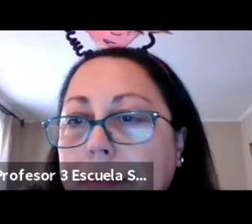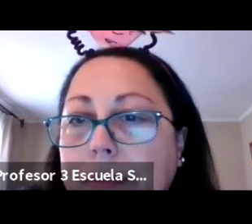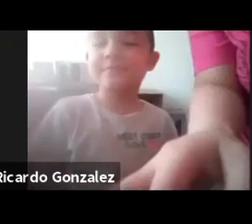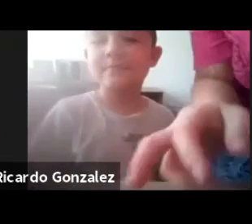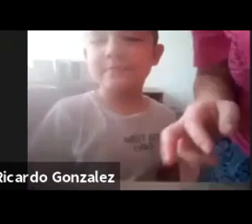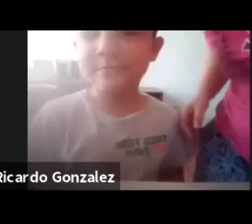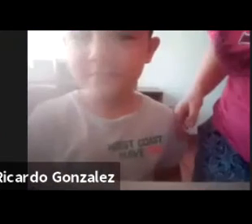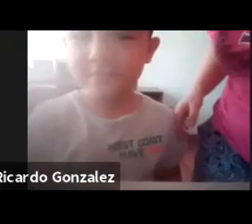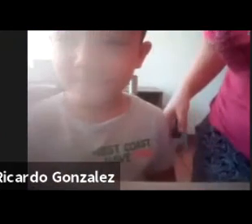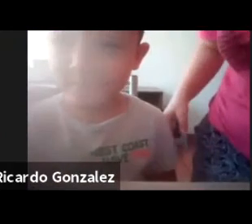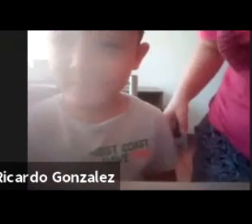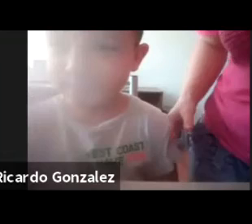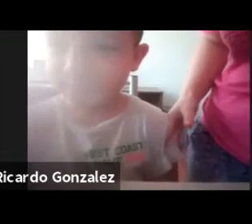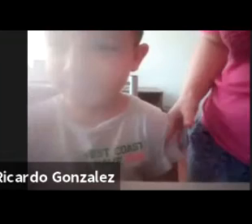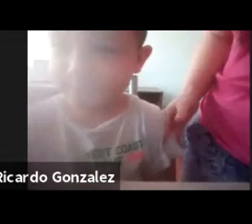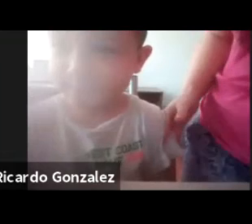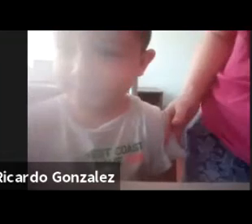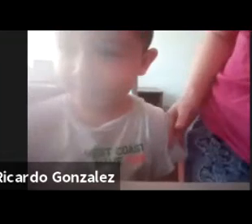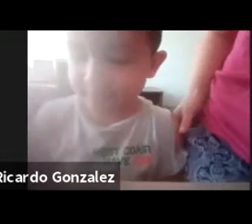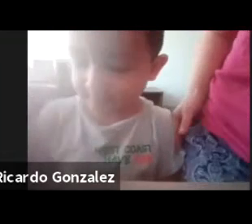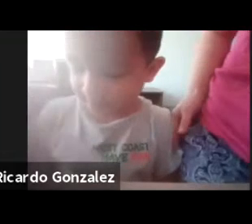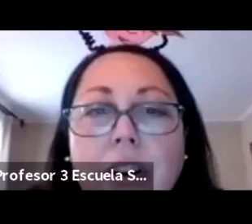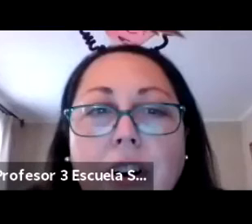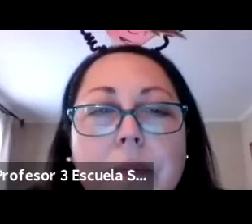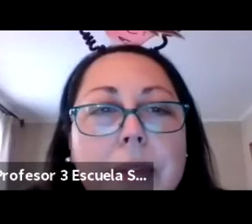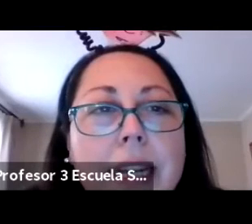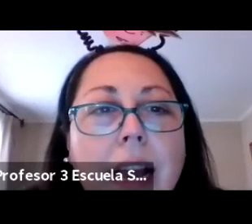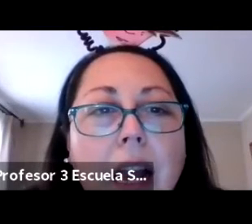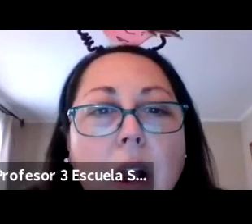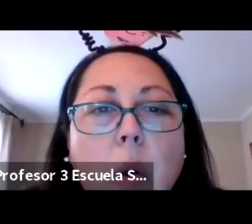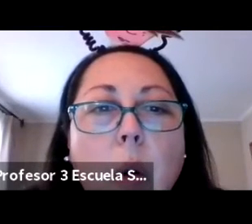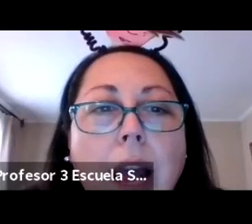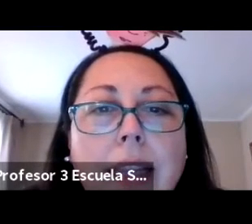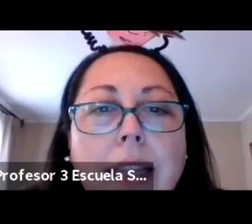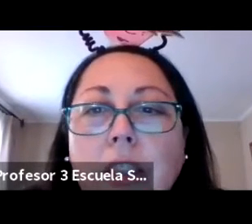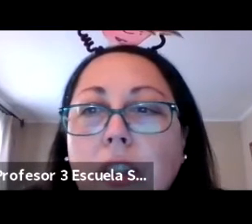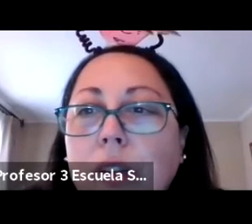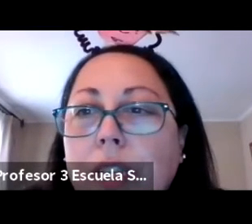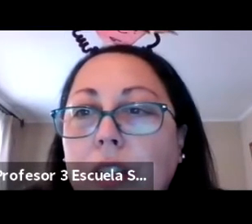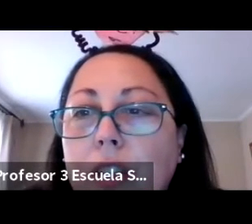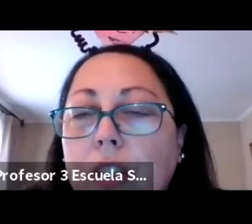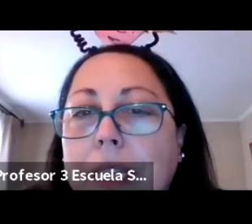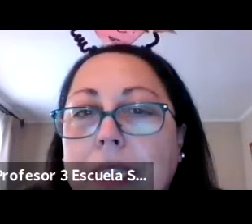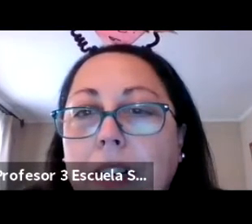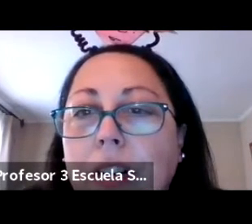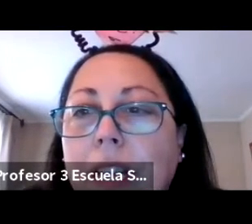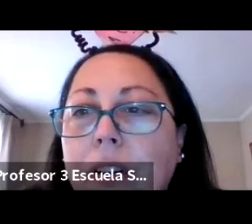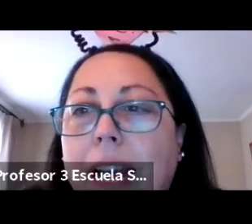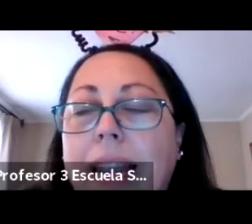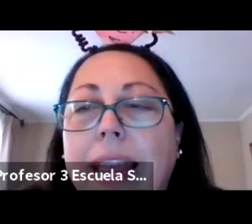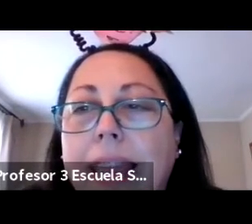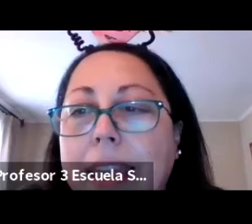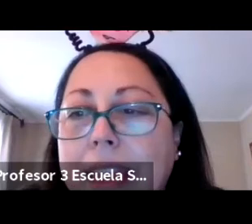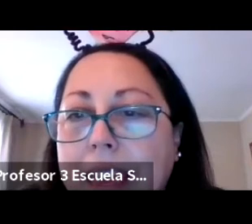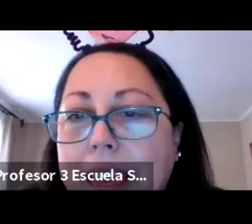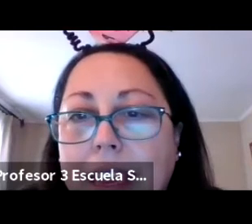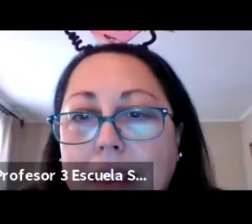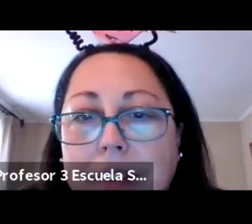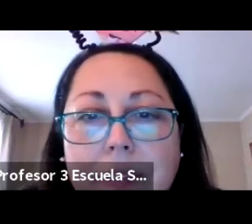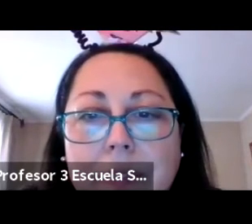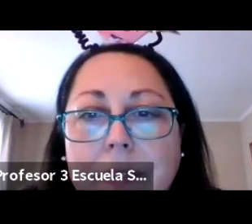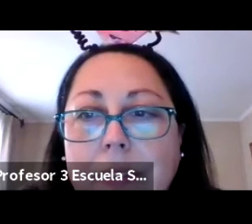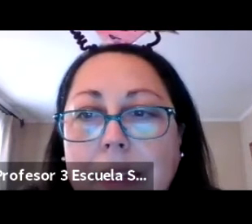Hola. Hola. Ya, Ricardo, mira, ¿cuál de estos objetos comienza con la vocal E?